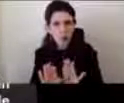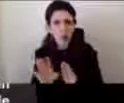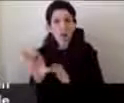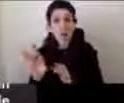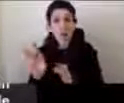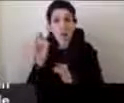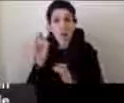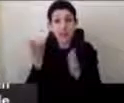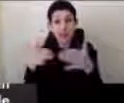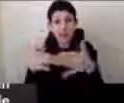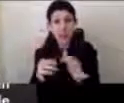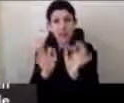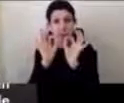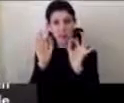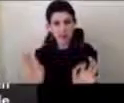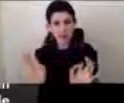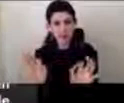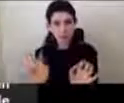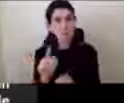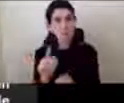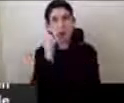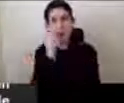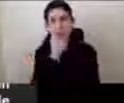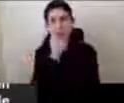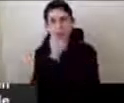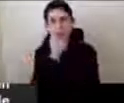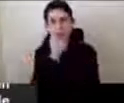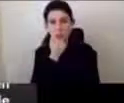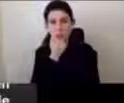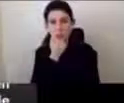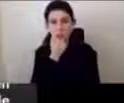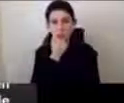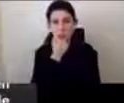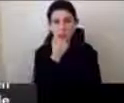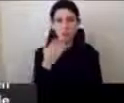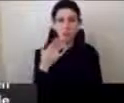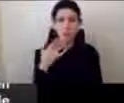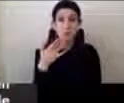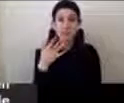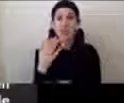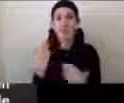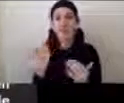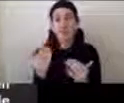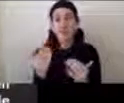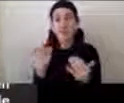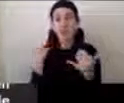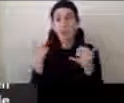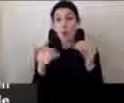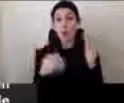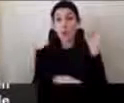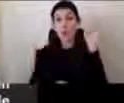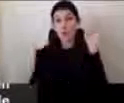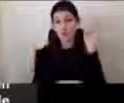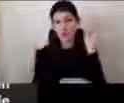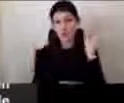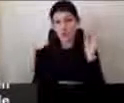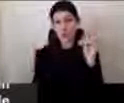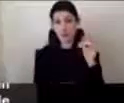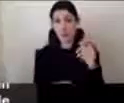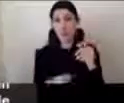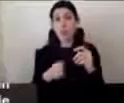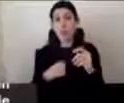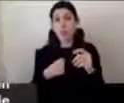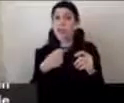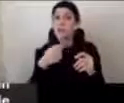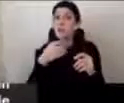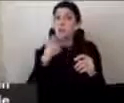caja adecuada y no equivocarse con una expansión porque necesitarían un juego base. El que yo recomiendo porque considero más completo es este que